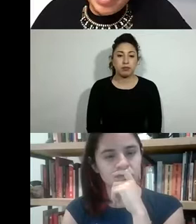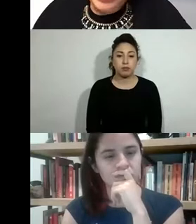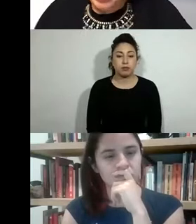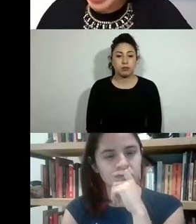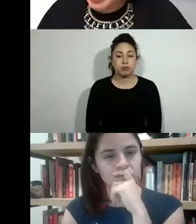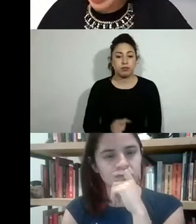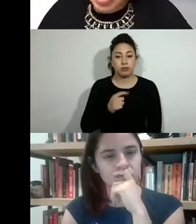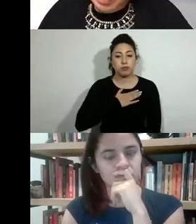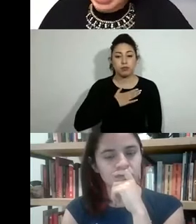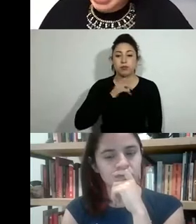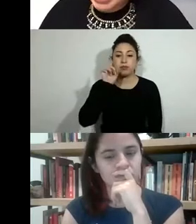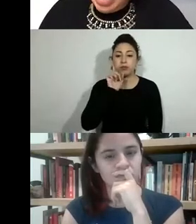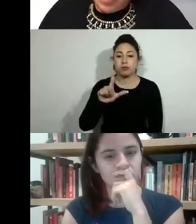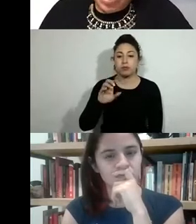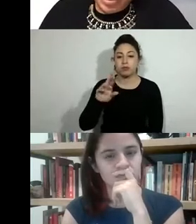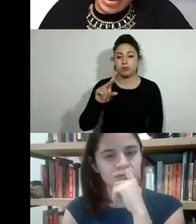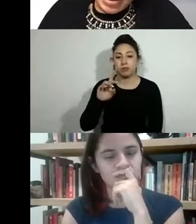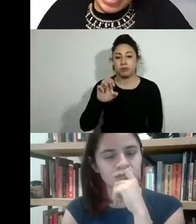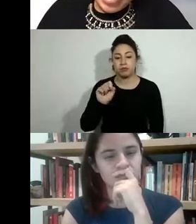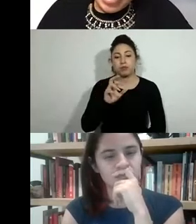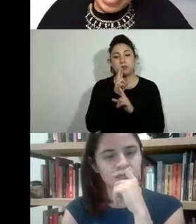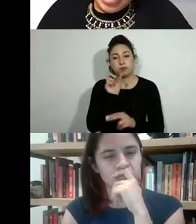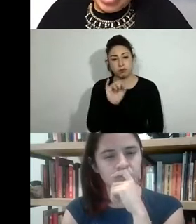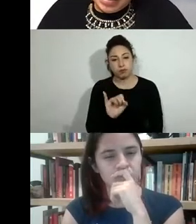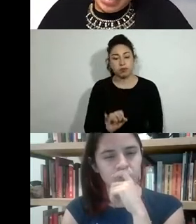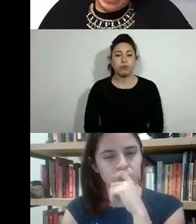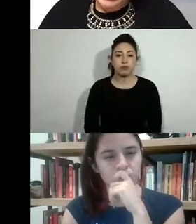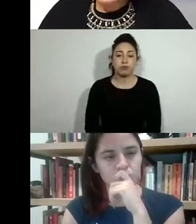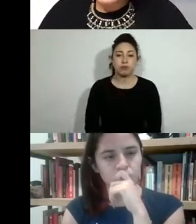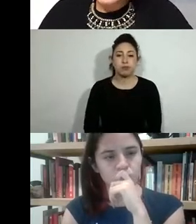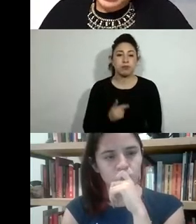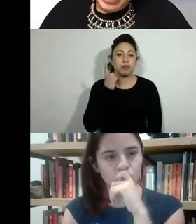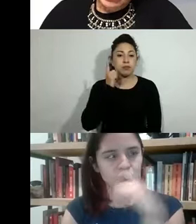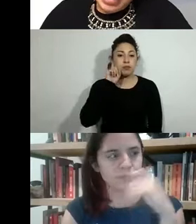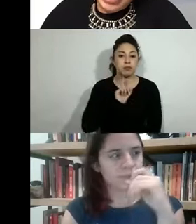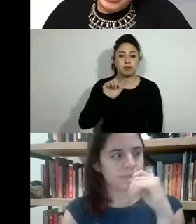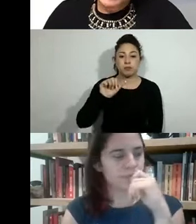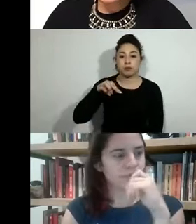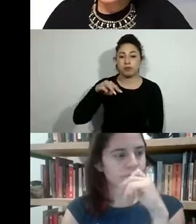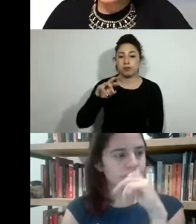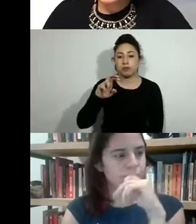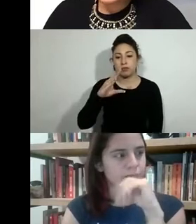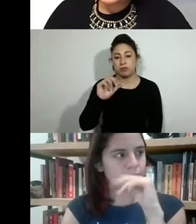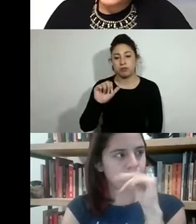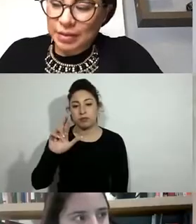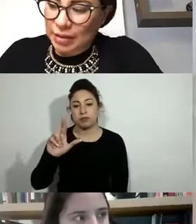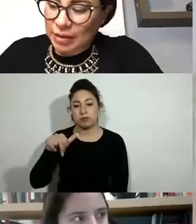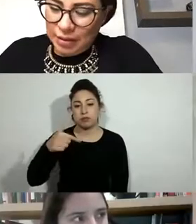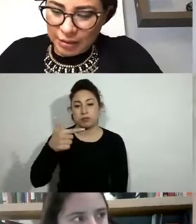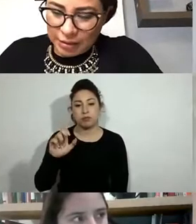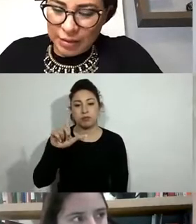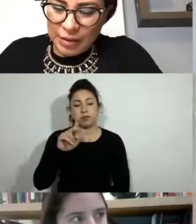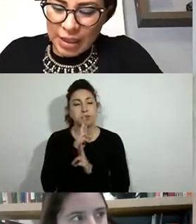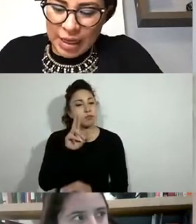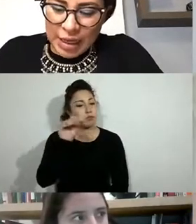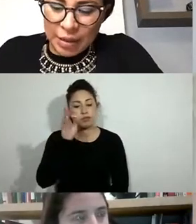La de la voz, diputada Lourdes Paz Reyes, a favor. Diputada América Rangel Lorenzana. América Rangel en